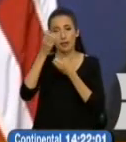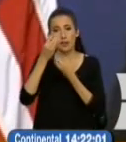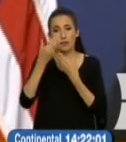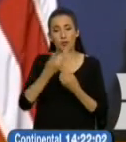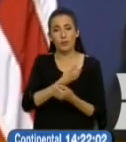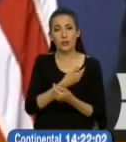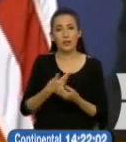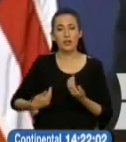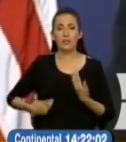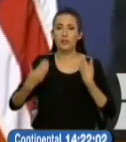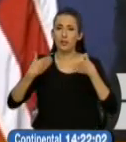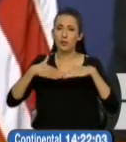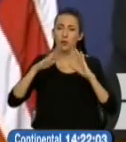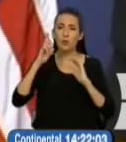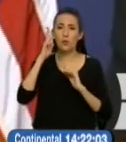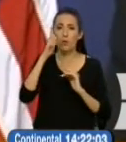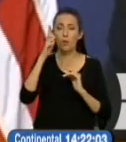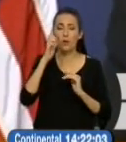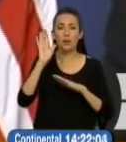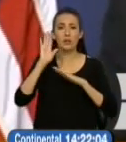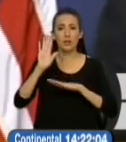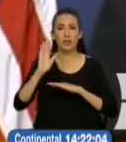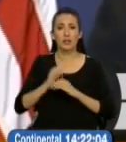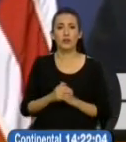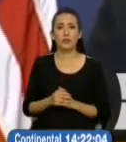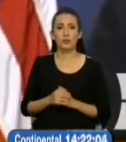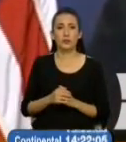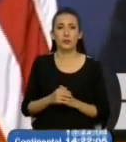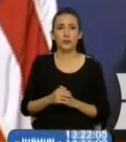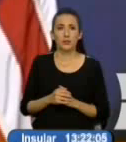y cualquier líder con el que esté comprometido.